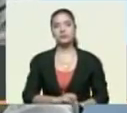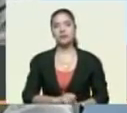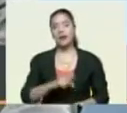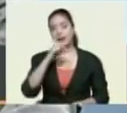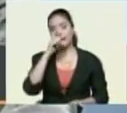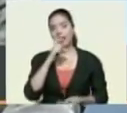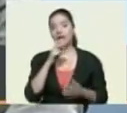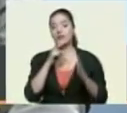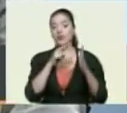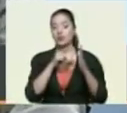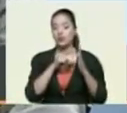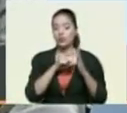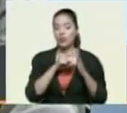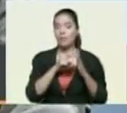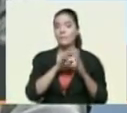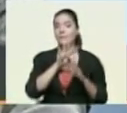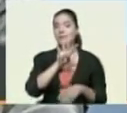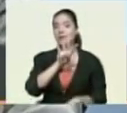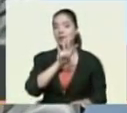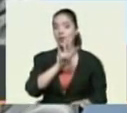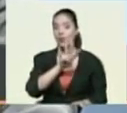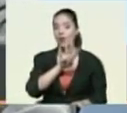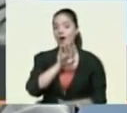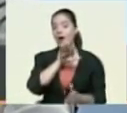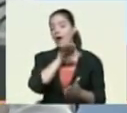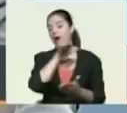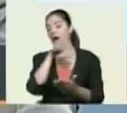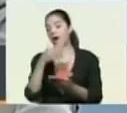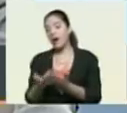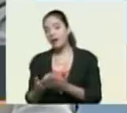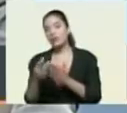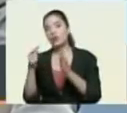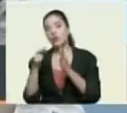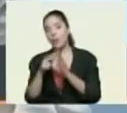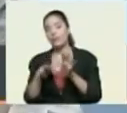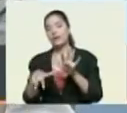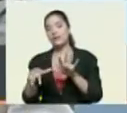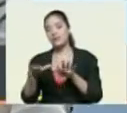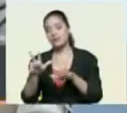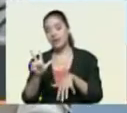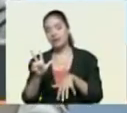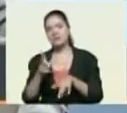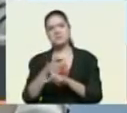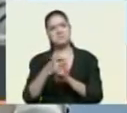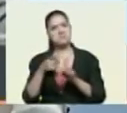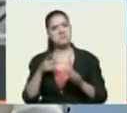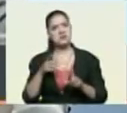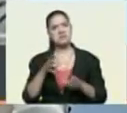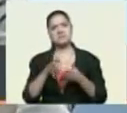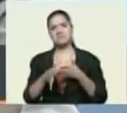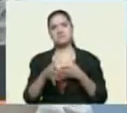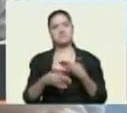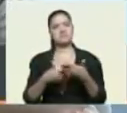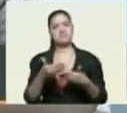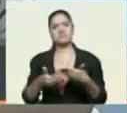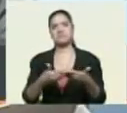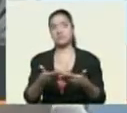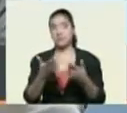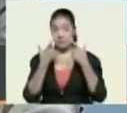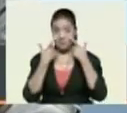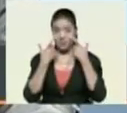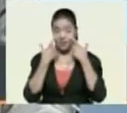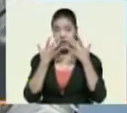años 2004 al 2013. Y a pesar de ello, ve cómo